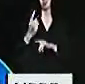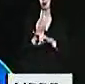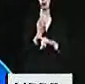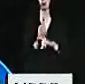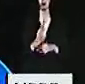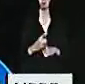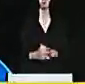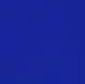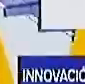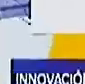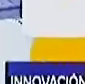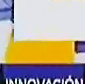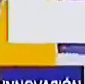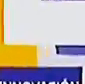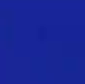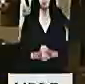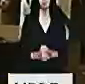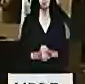de Libremente.